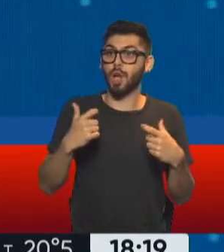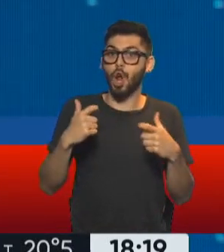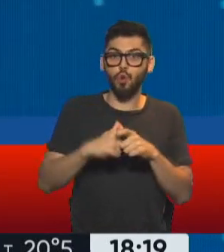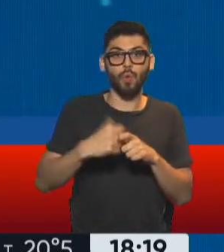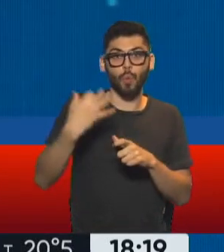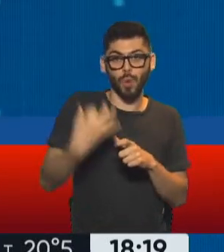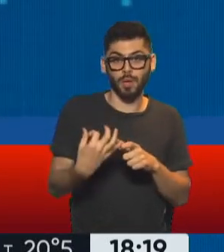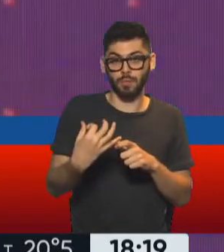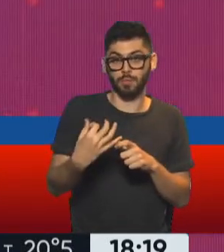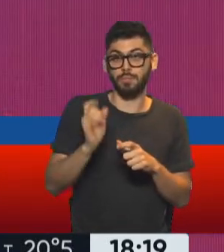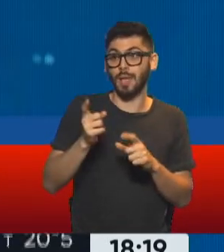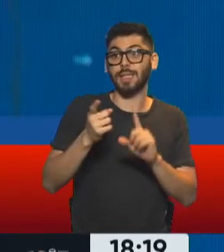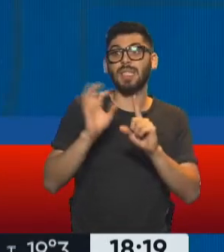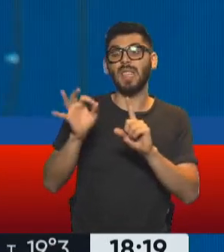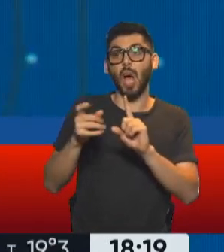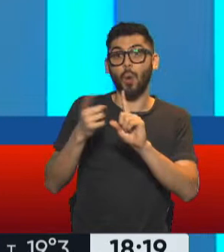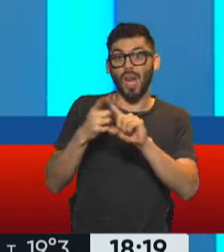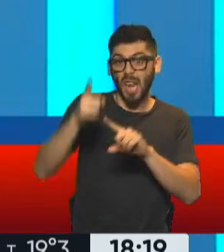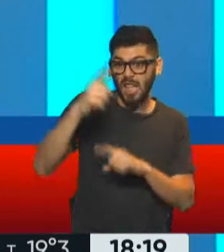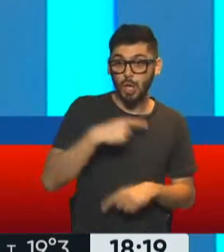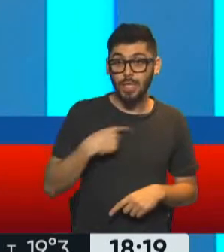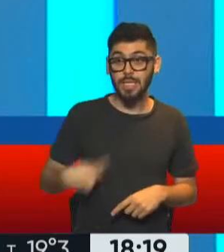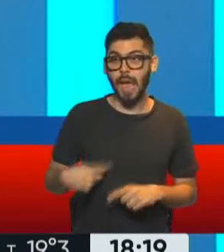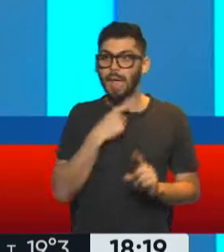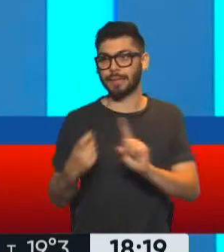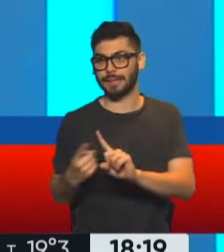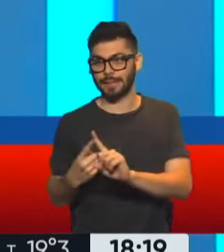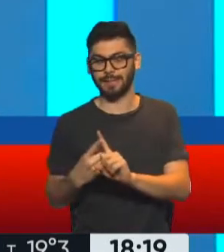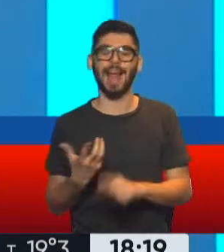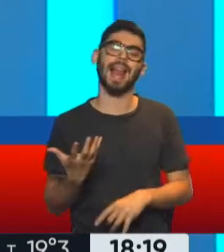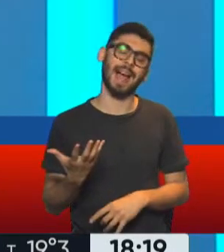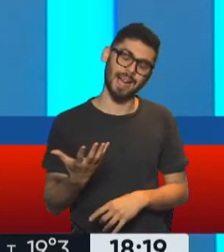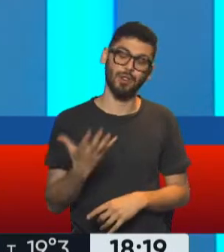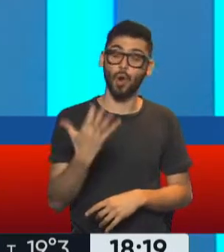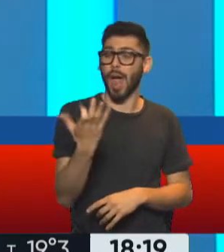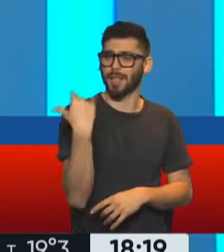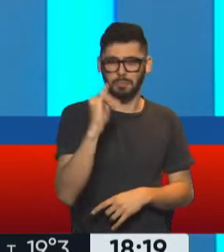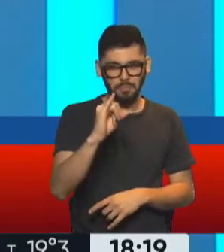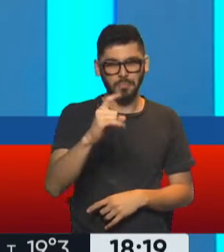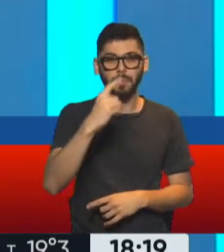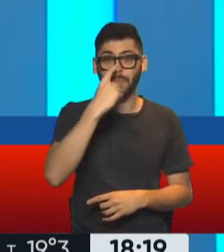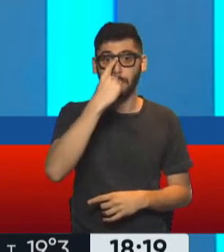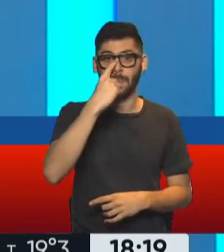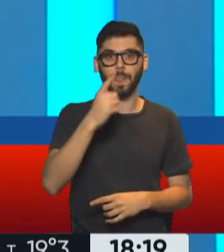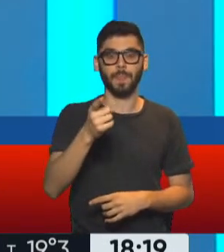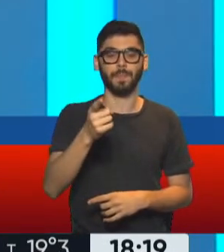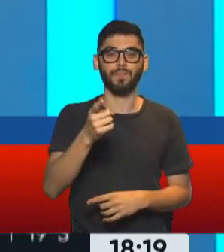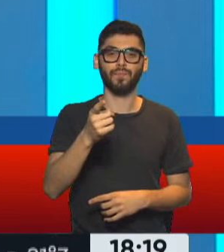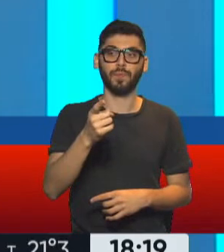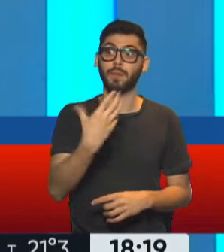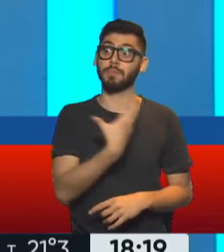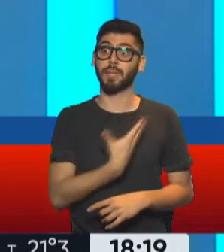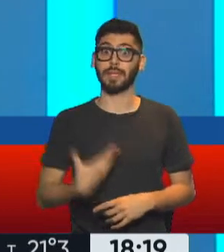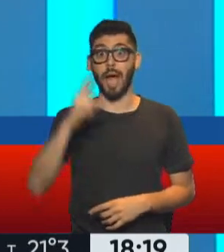buenas relaciones con china sí exactamente de hecho nosotros lo contamos acá en el noticiero que está esta voluntad que de alguna manera les llevó a cerca del